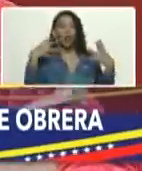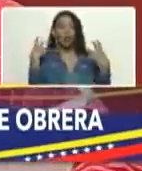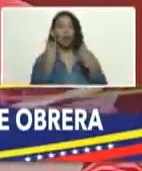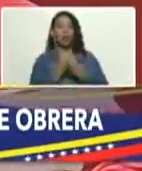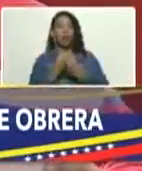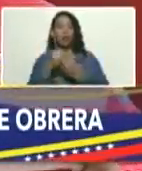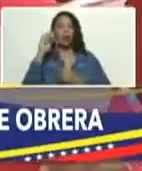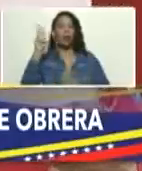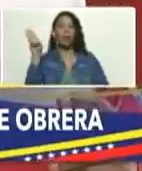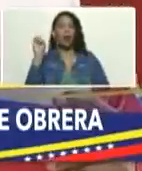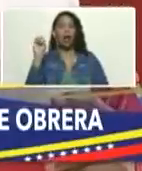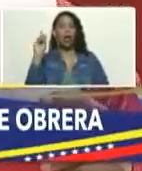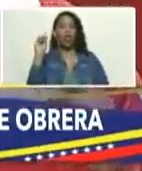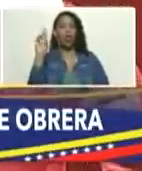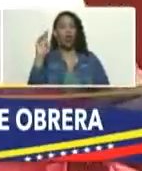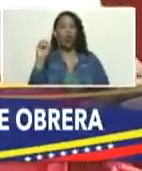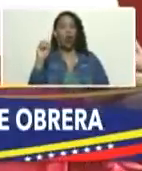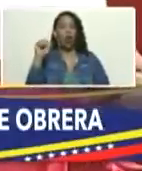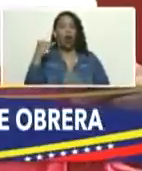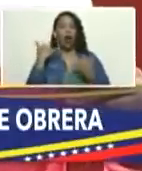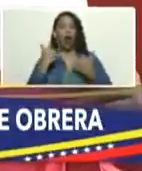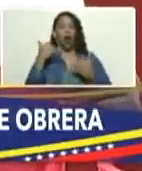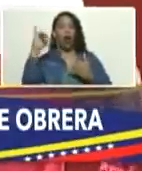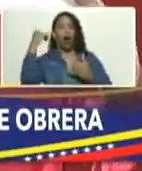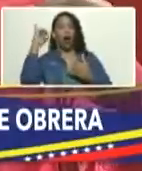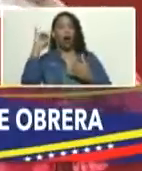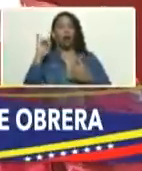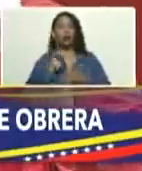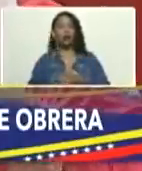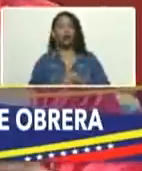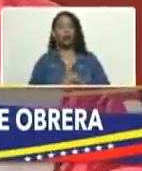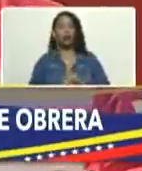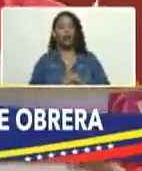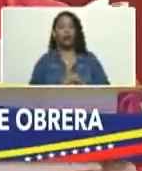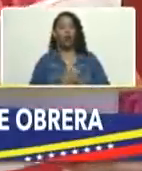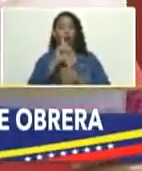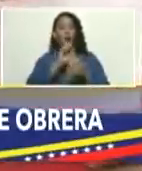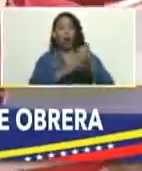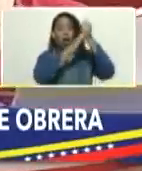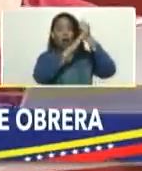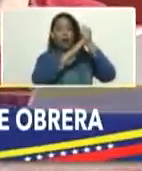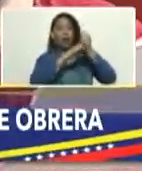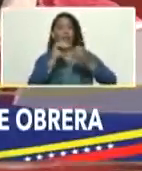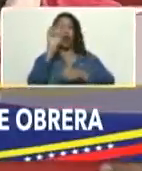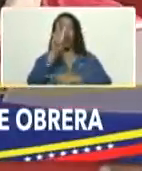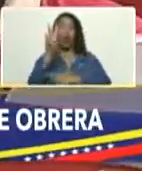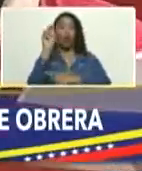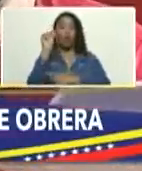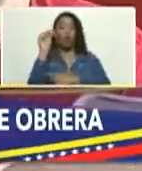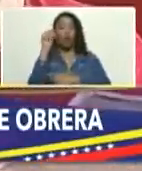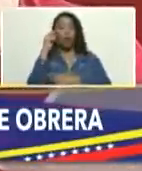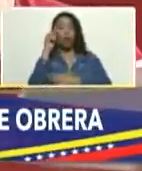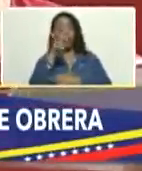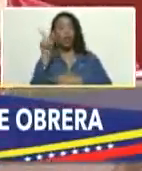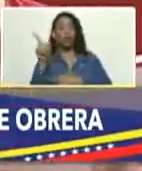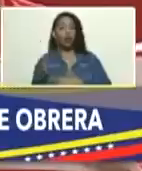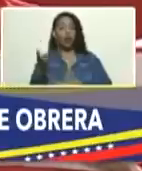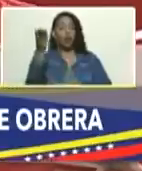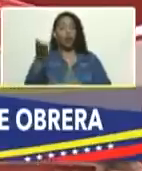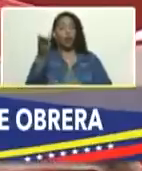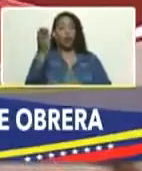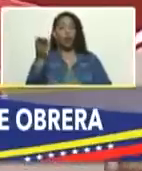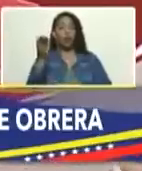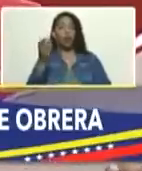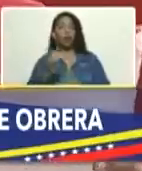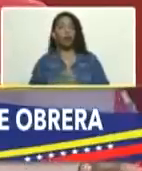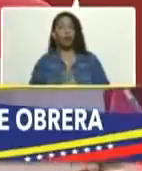Pedro Tellechea ya va a tener, digamos, un liderazgo desde los dos puntos de vista, y eso es muy importante,